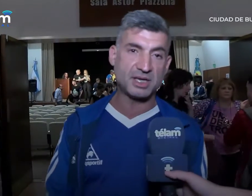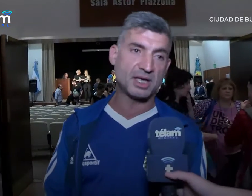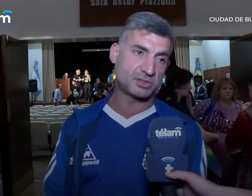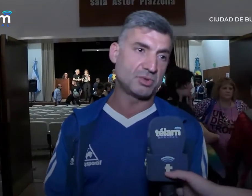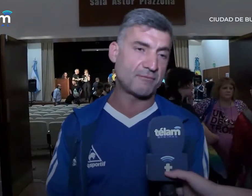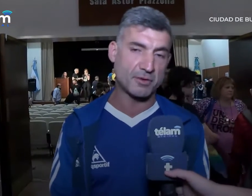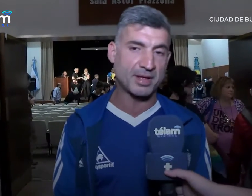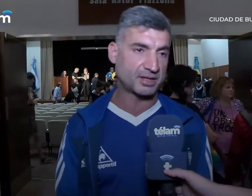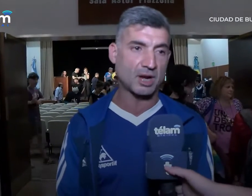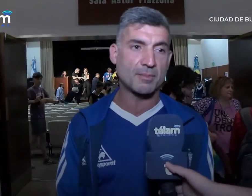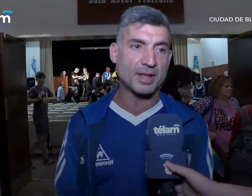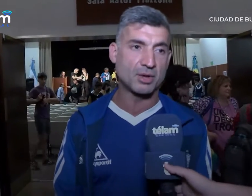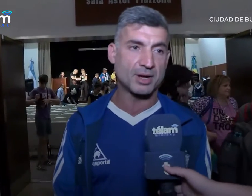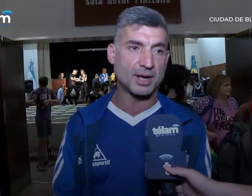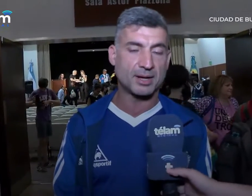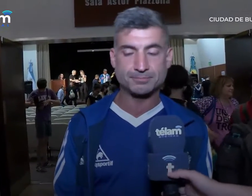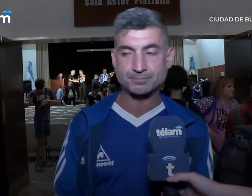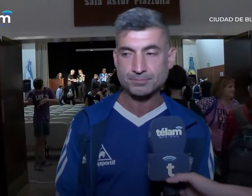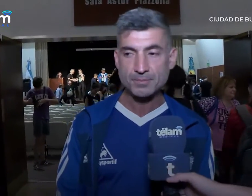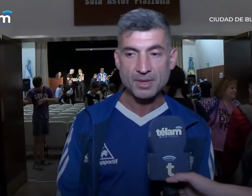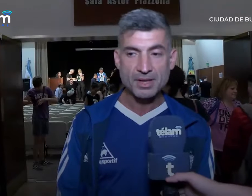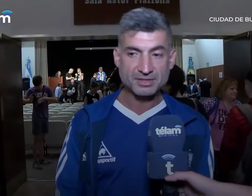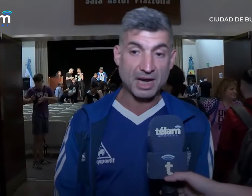mística. Y sí, es una forma de traerlo a Maradona,